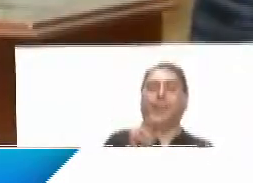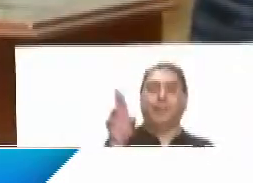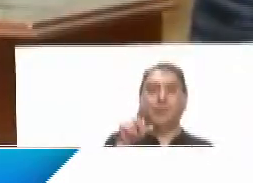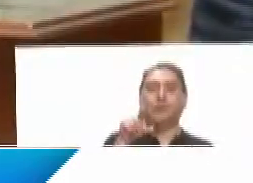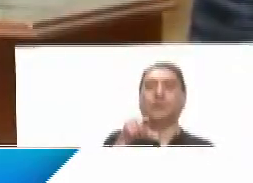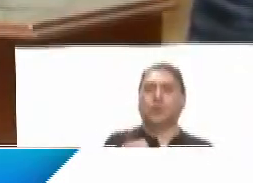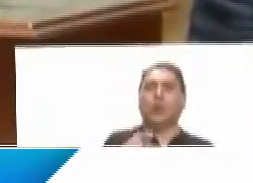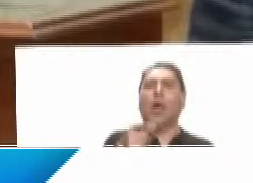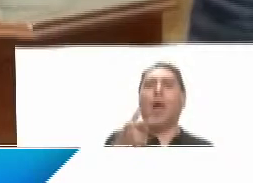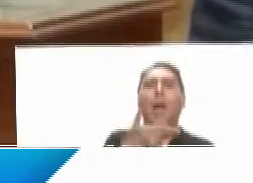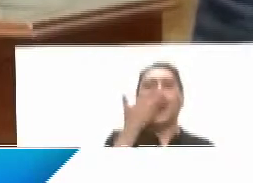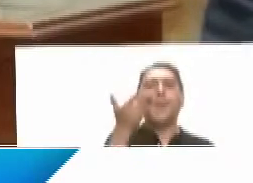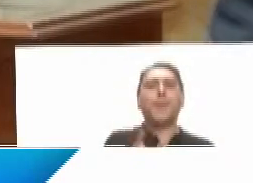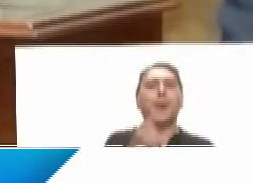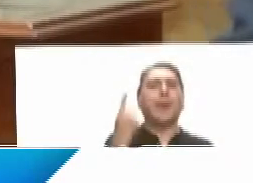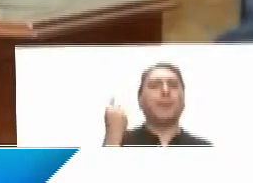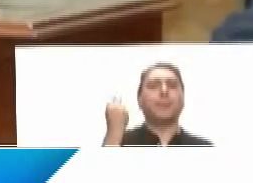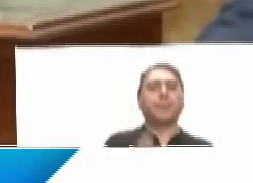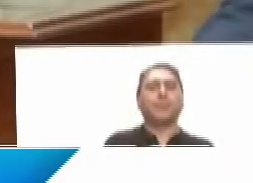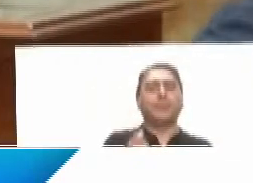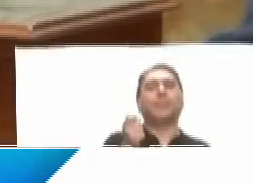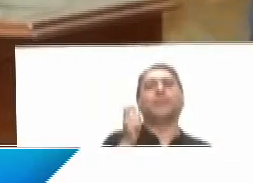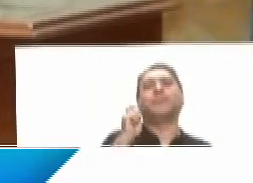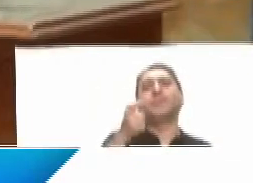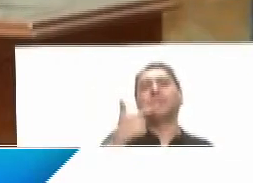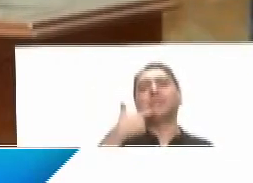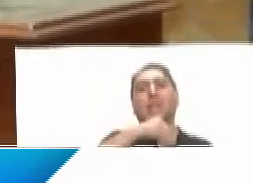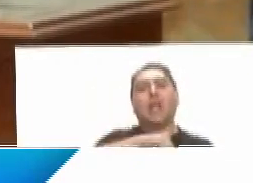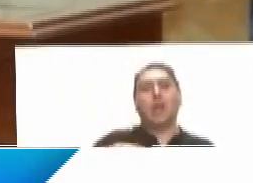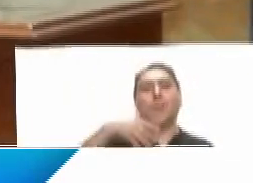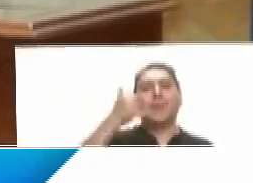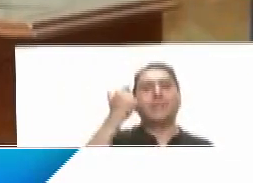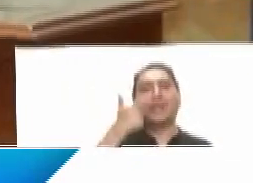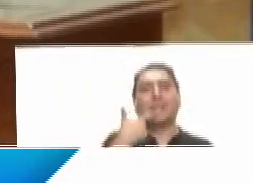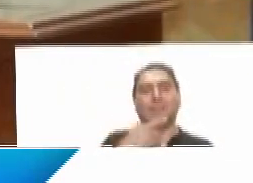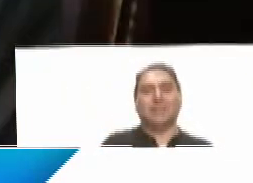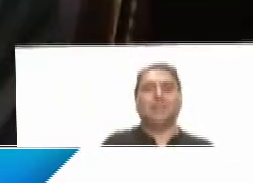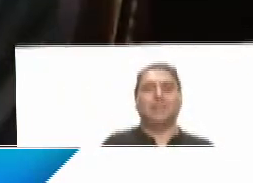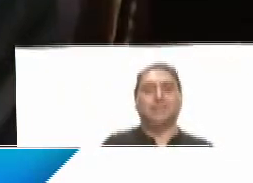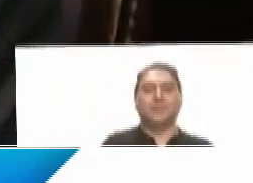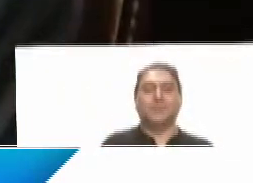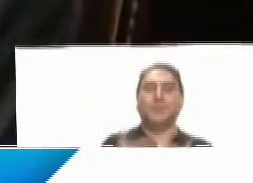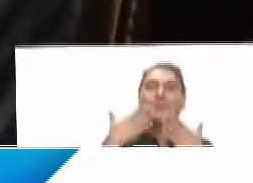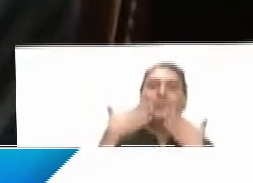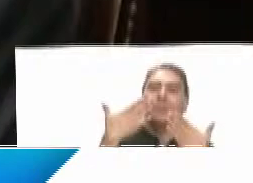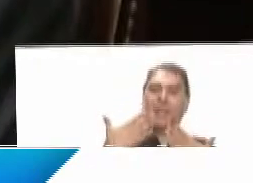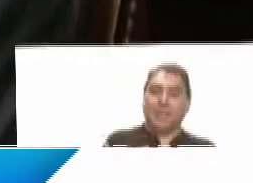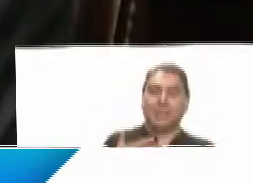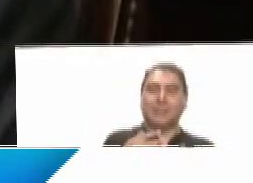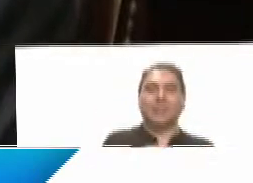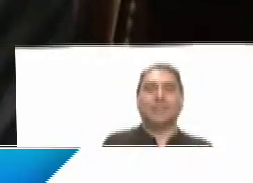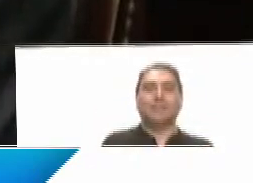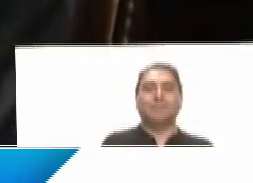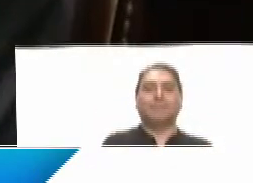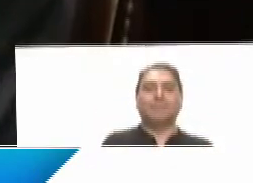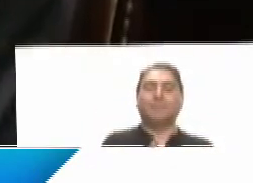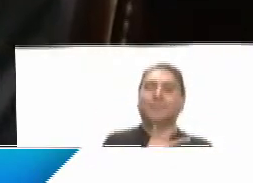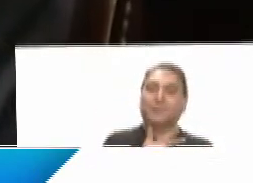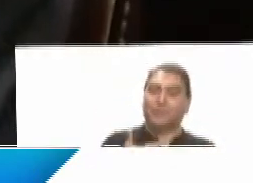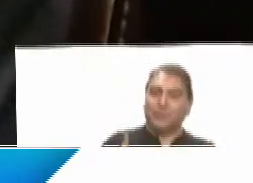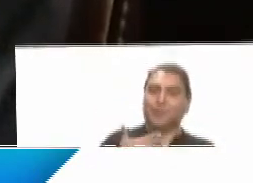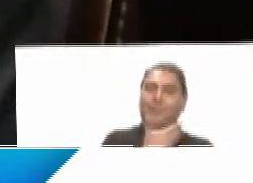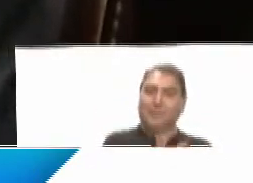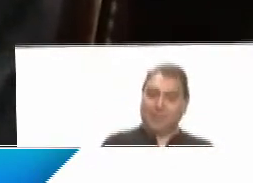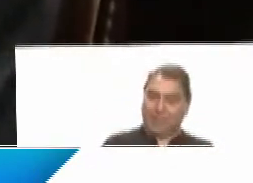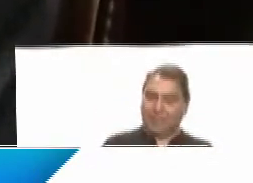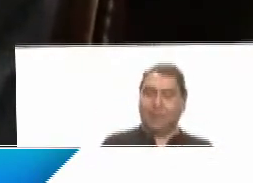viendo ¿qué posición las asumen? posturas, ¿no?, a seguir, porque también no todos los gobernadores hablan con José Mayans, pero sí